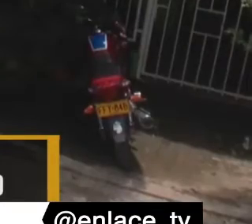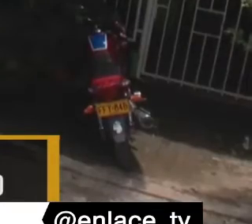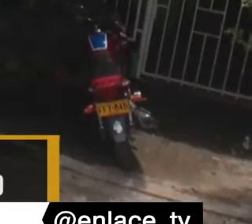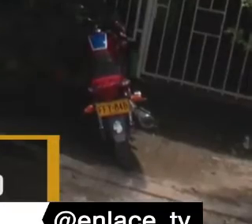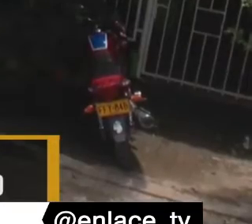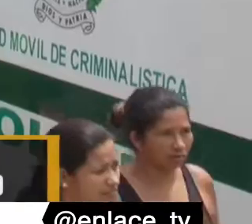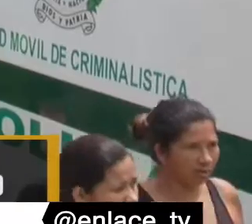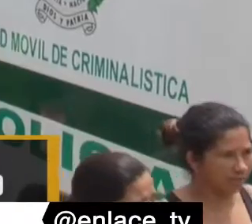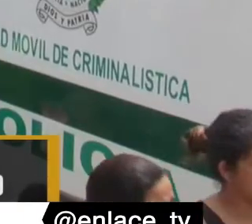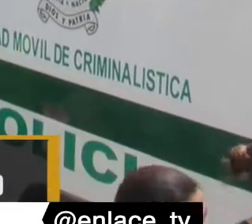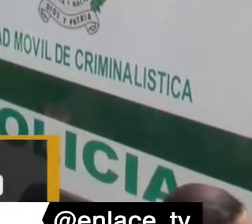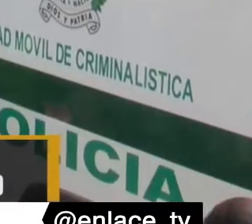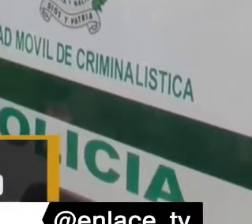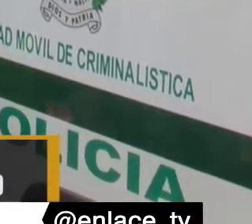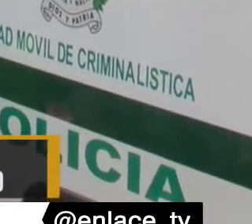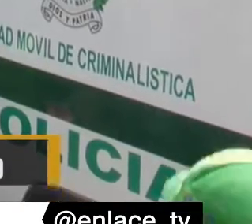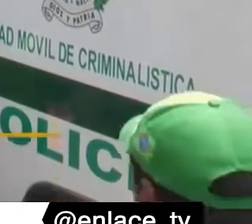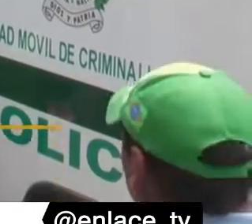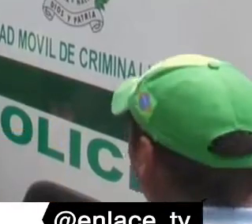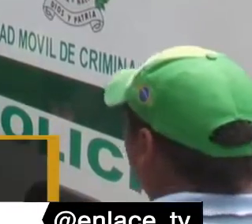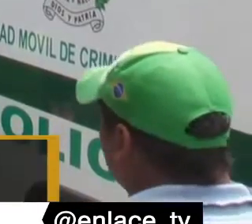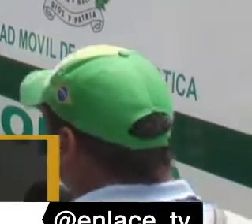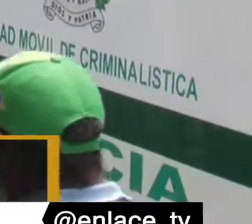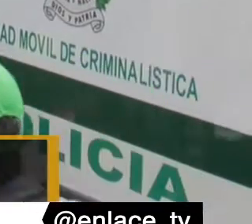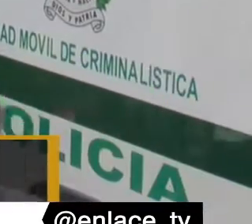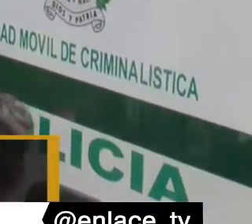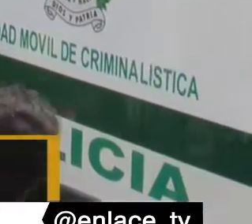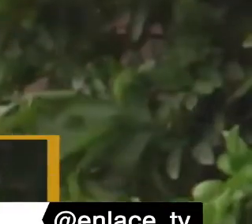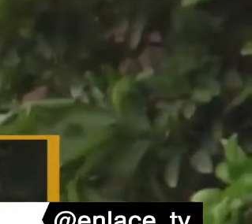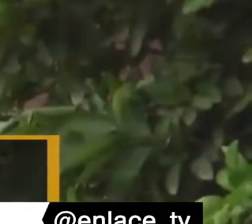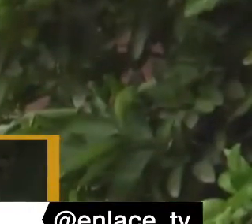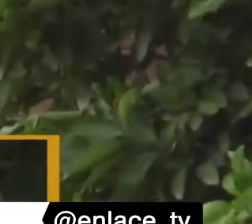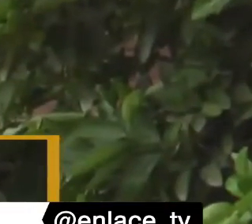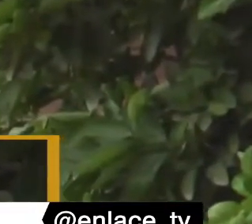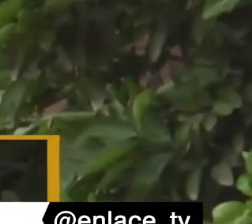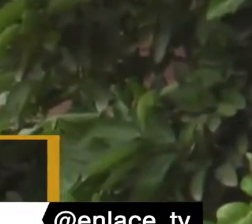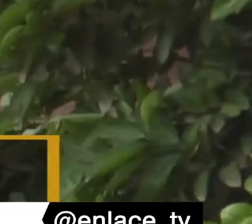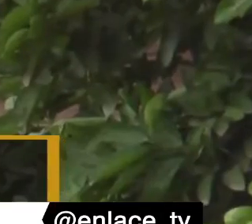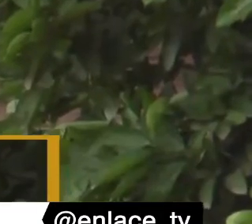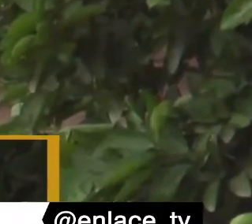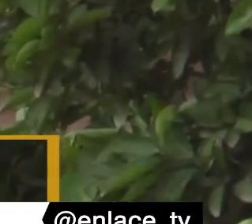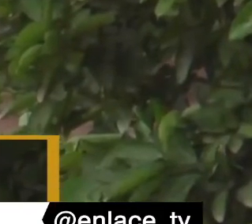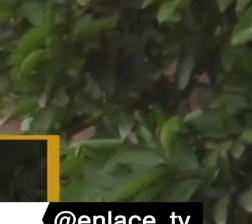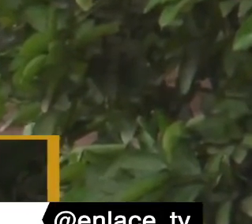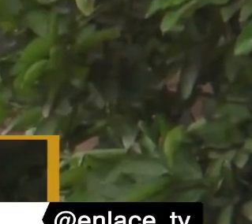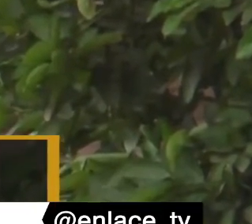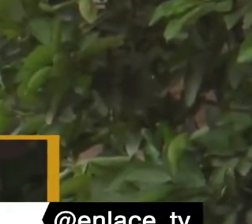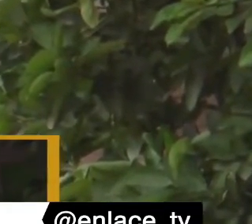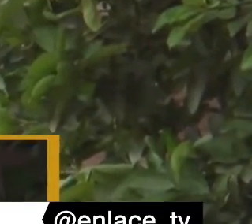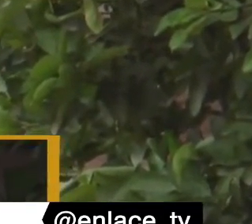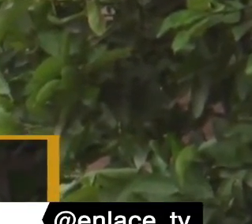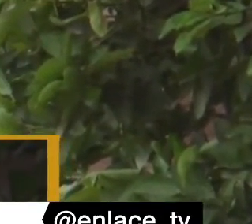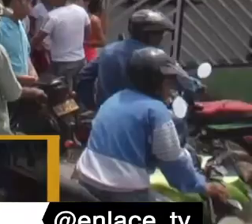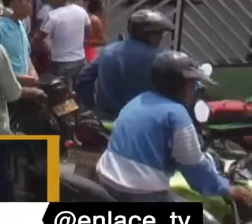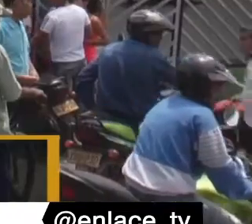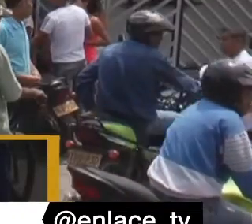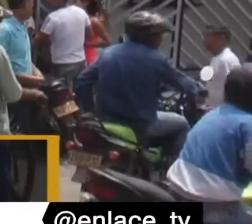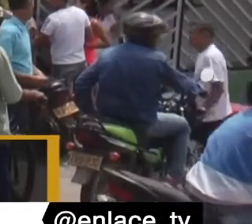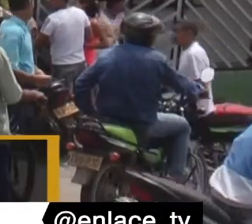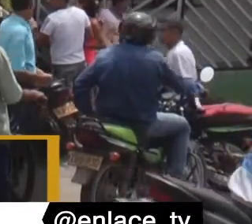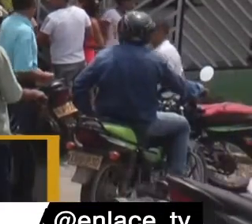visto interrumpida en el barrio La Paz cuando se ha escuchado en este sector de la carrera 36A con 75 el estruendo de un disparo de arma de fuego.